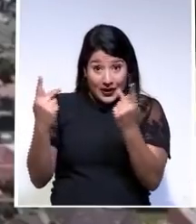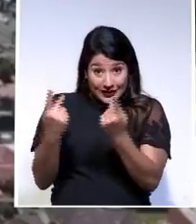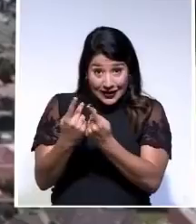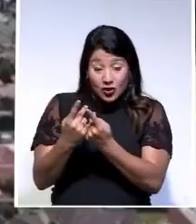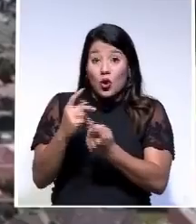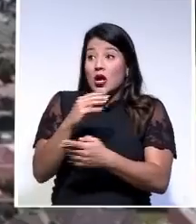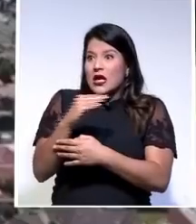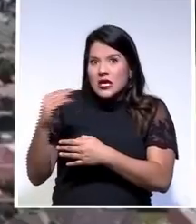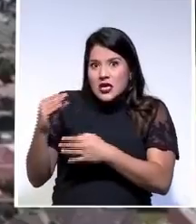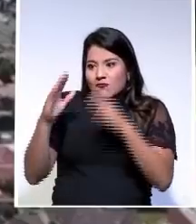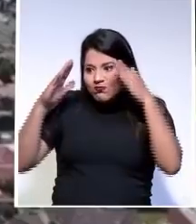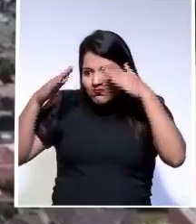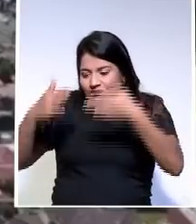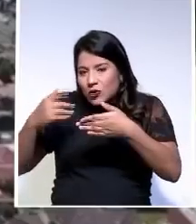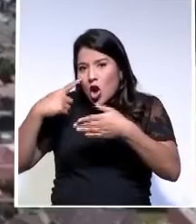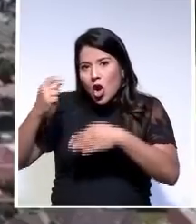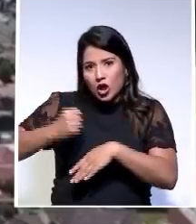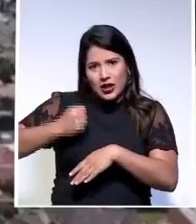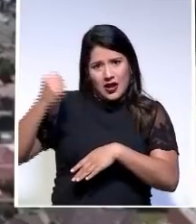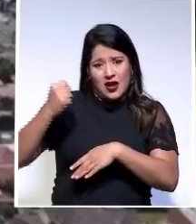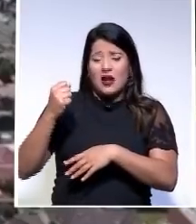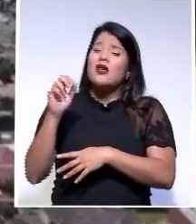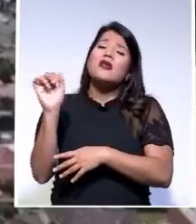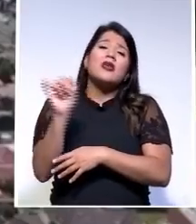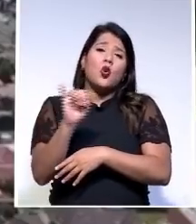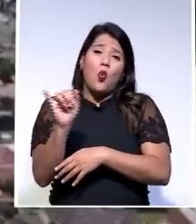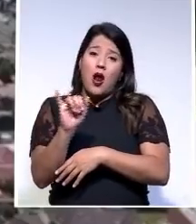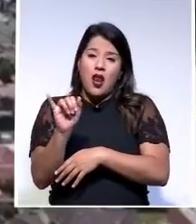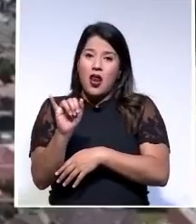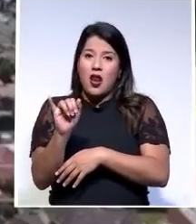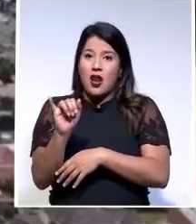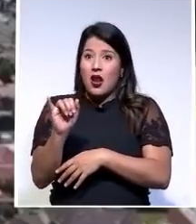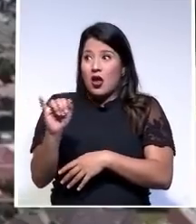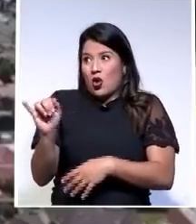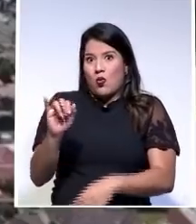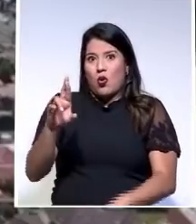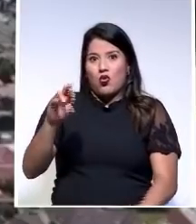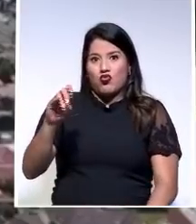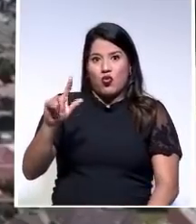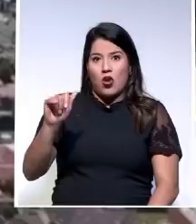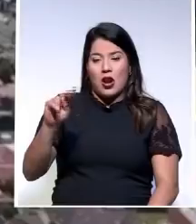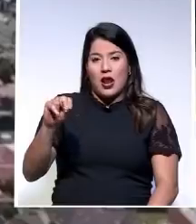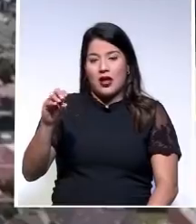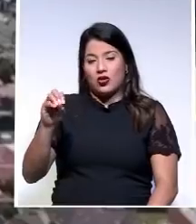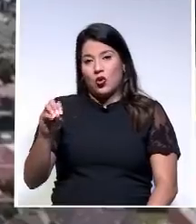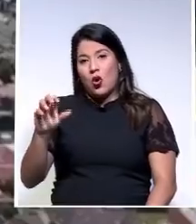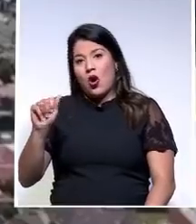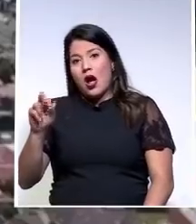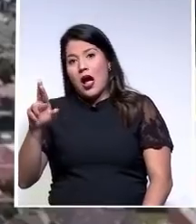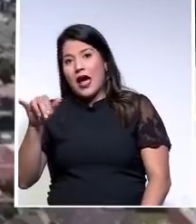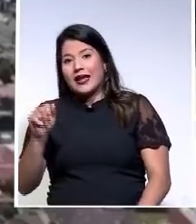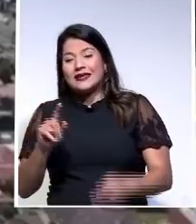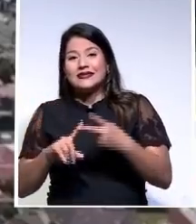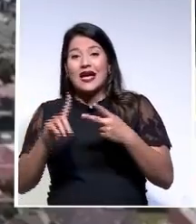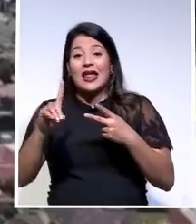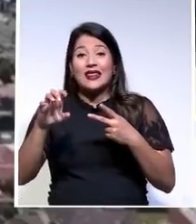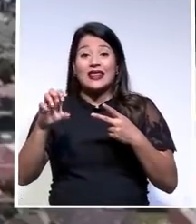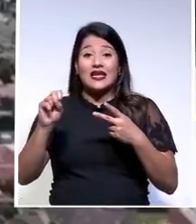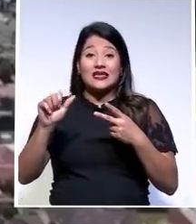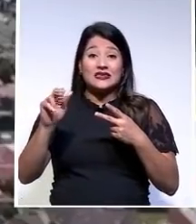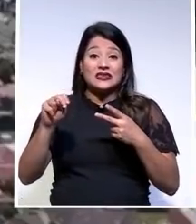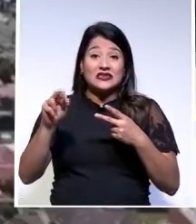alcanzar el poder, también con la misma facilidad que ha tenido el propio don Rolando Araya. el propio Antonio Álvarez de Santi y regresar